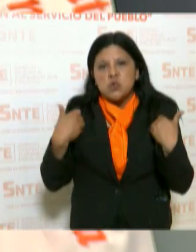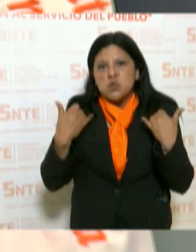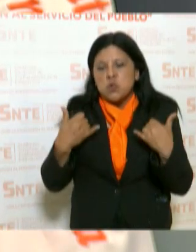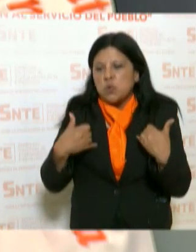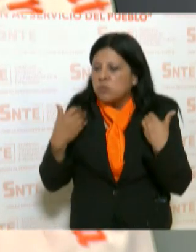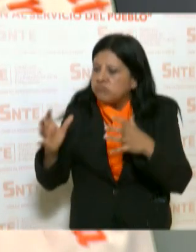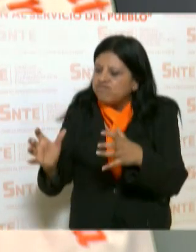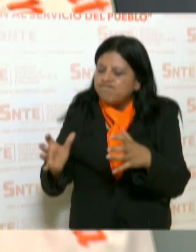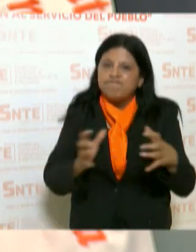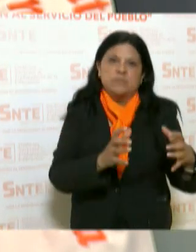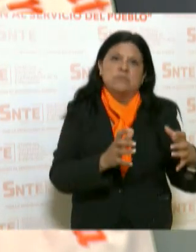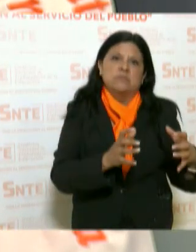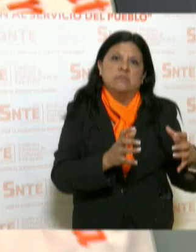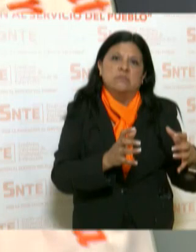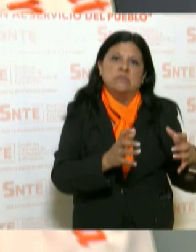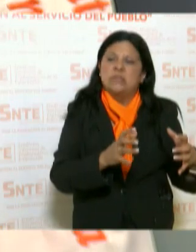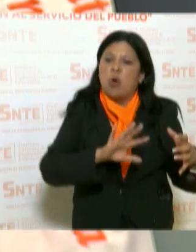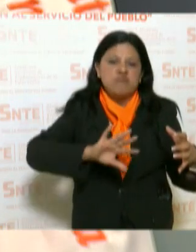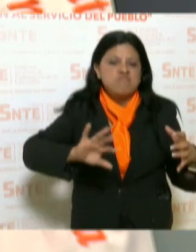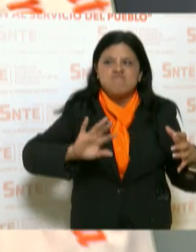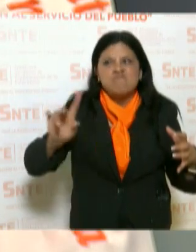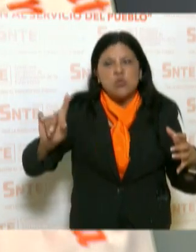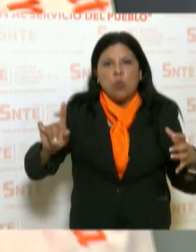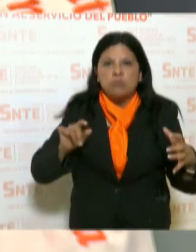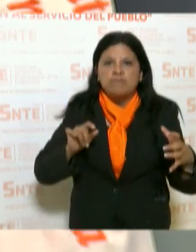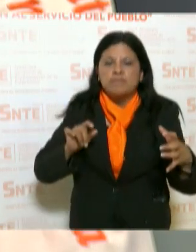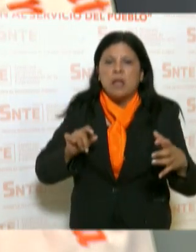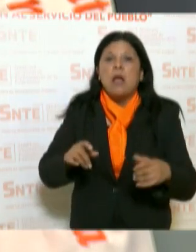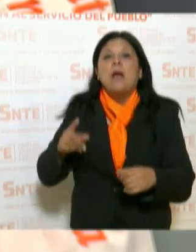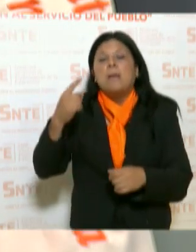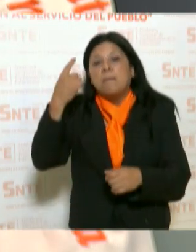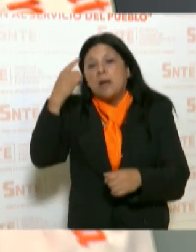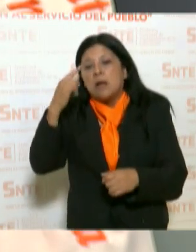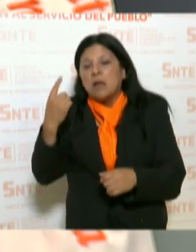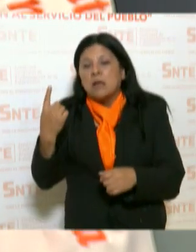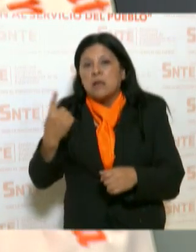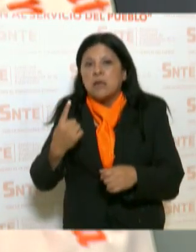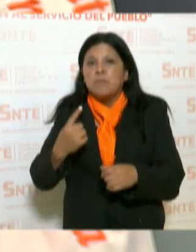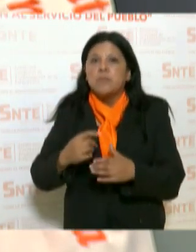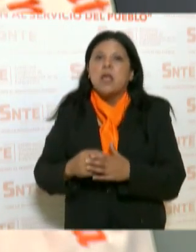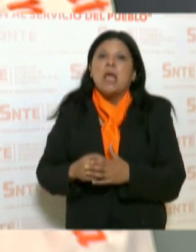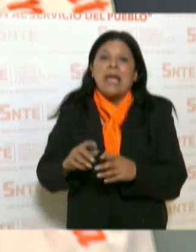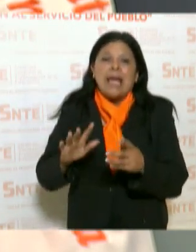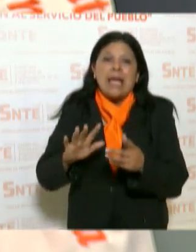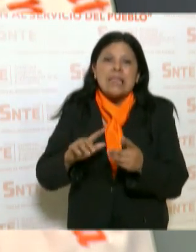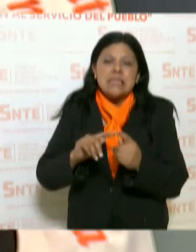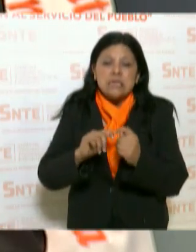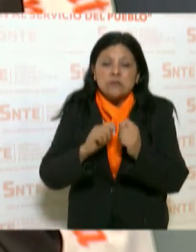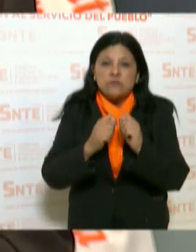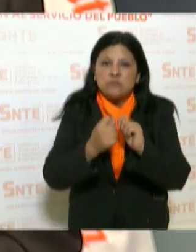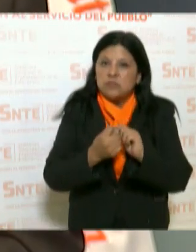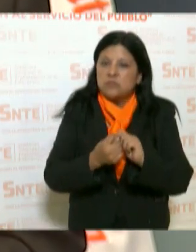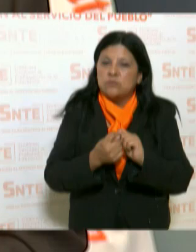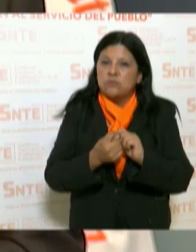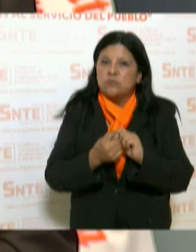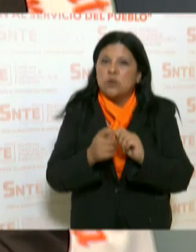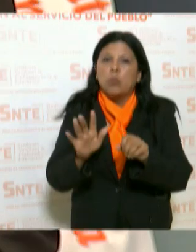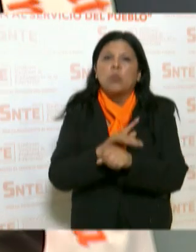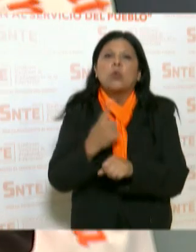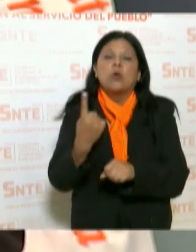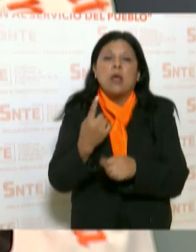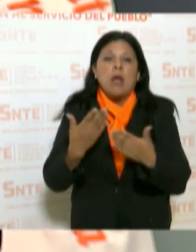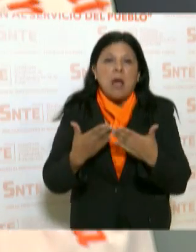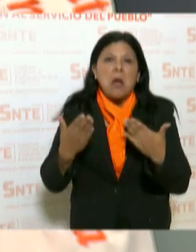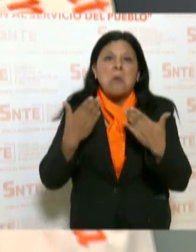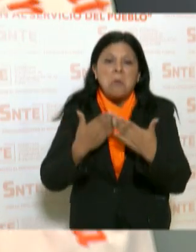sus ejércitos de reserva para delinquir, porque ahora se garantiza a los